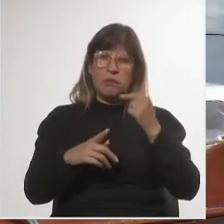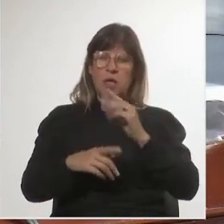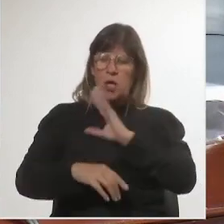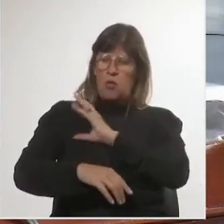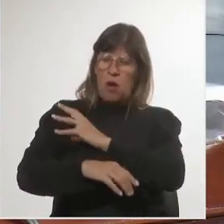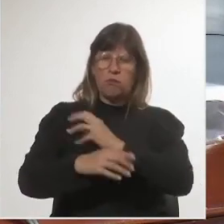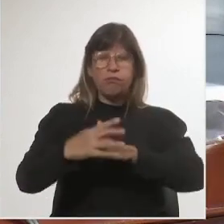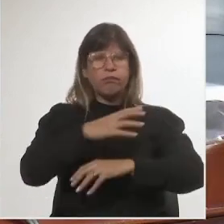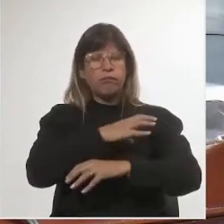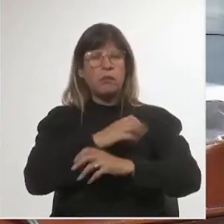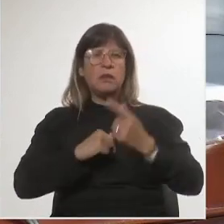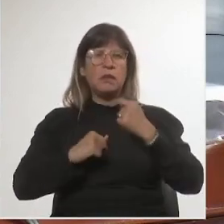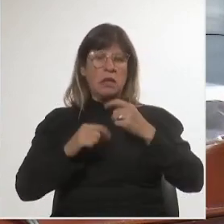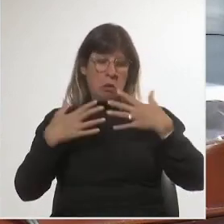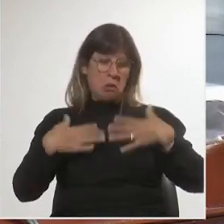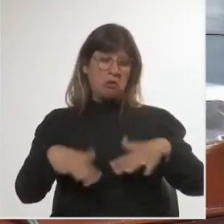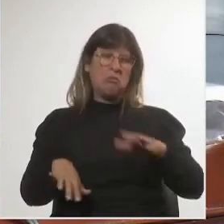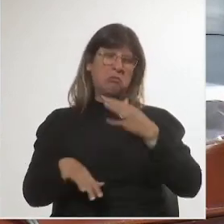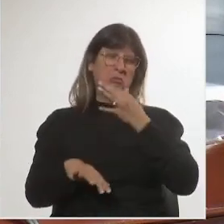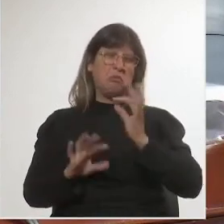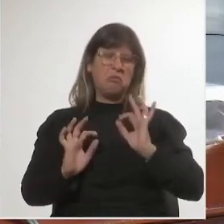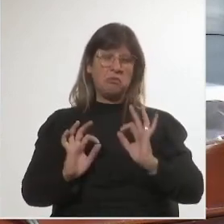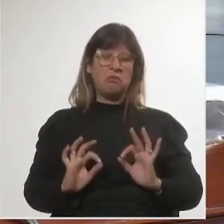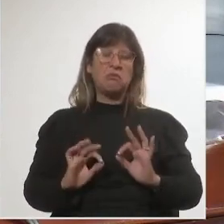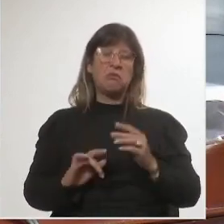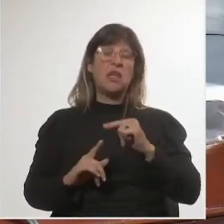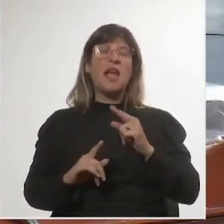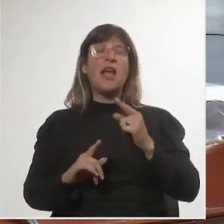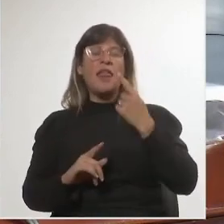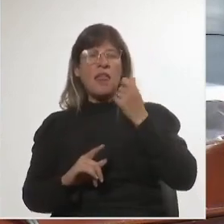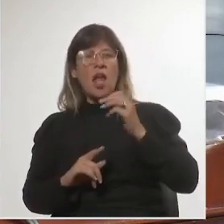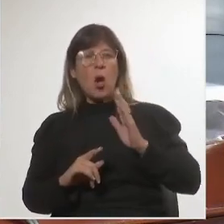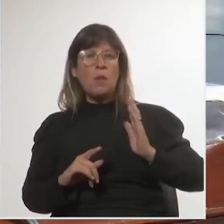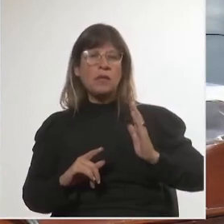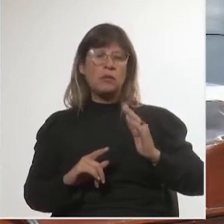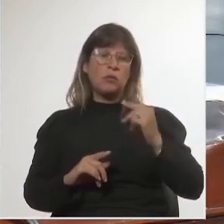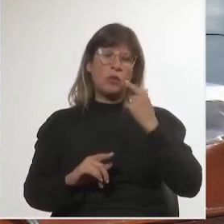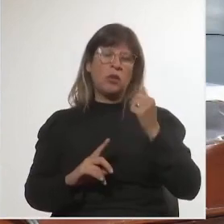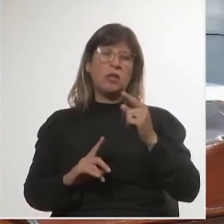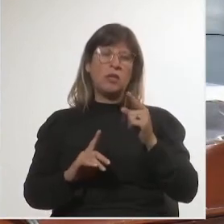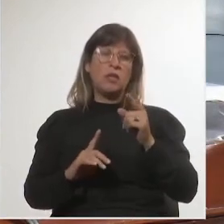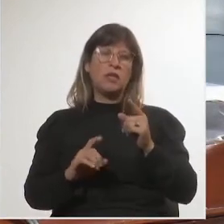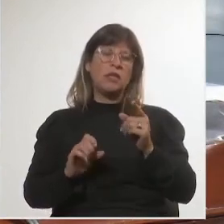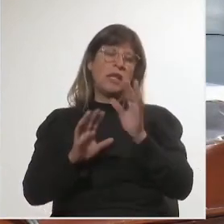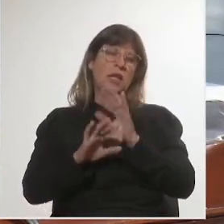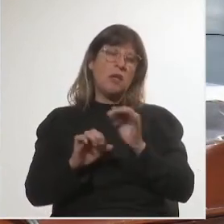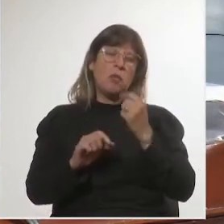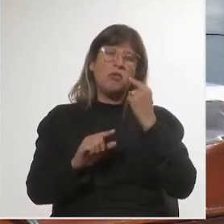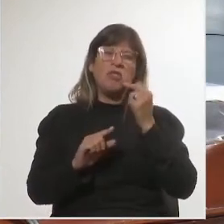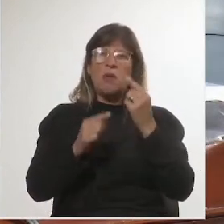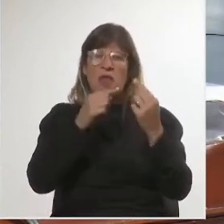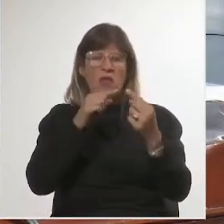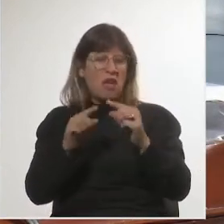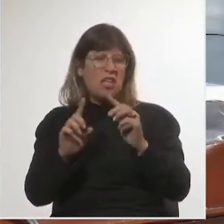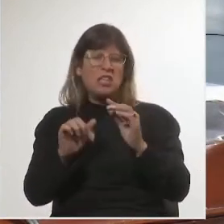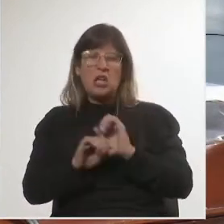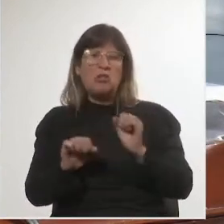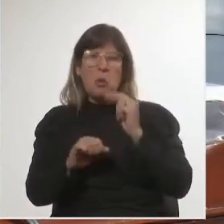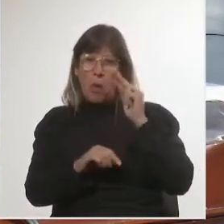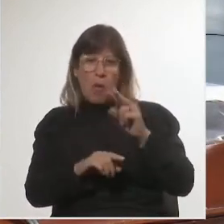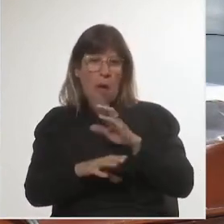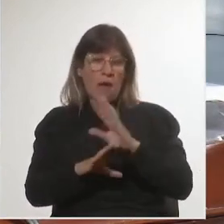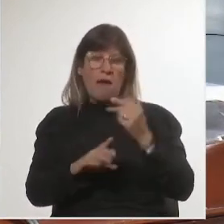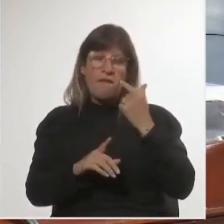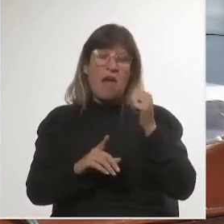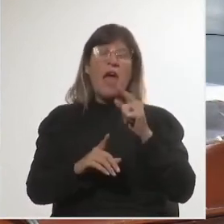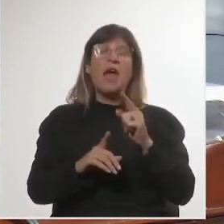brazos musculosos, vestimentas sencillas de hombres y mujeres que hacen imposible efectuar diferencias basadas en elementos